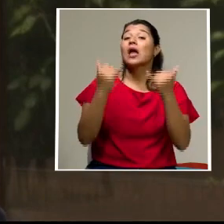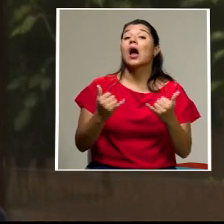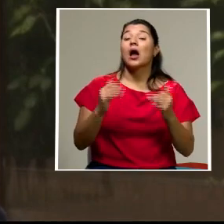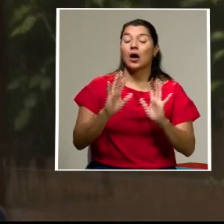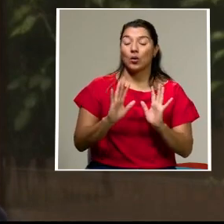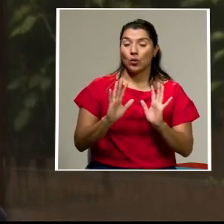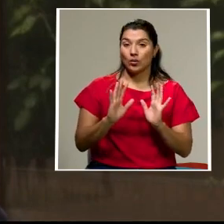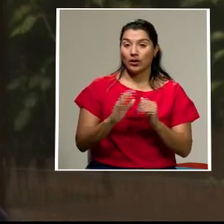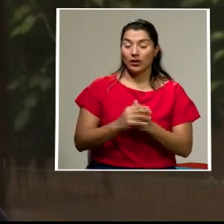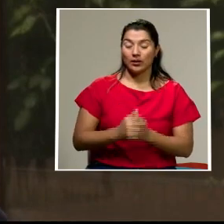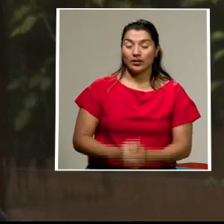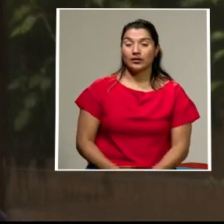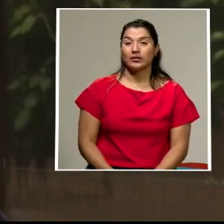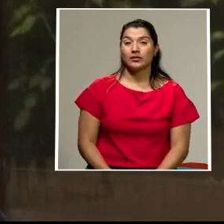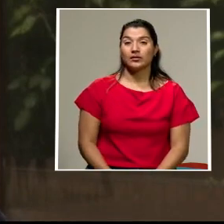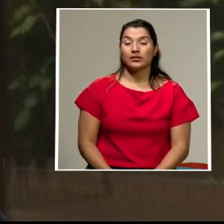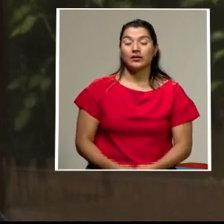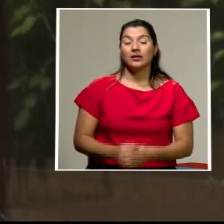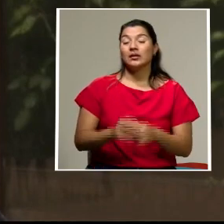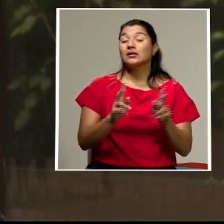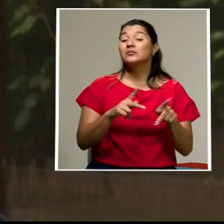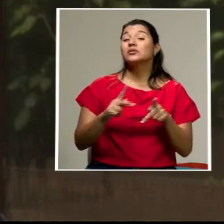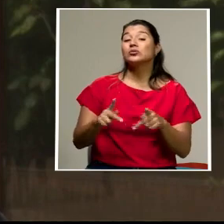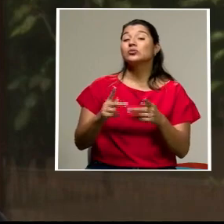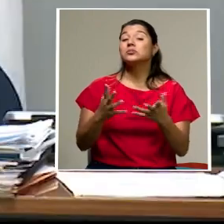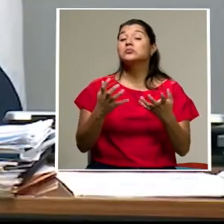estos entes a la ley de empleo público.